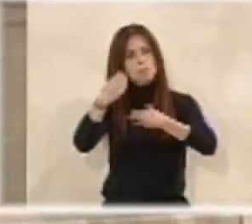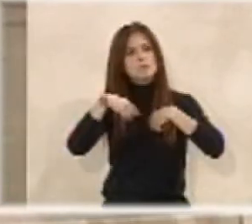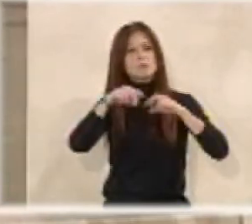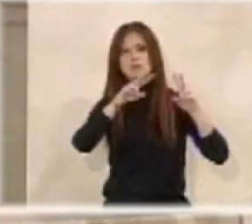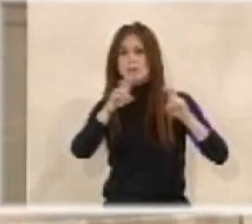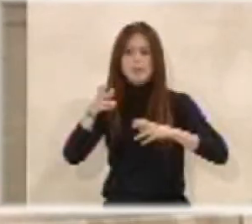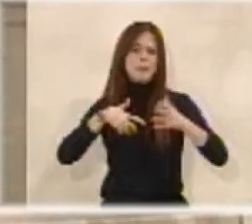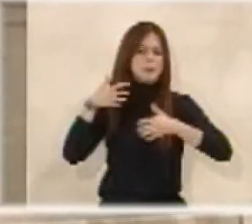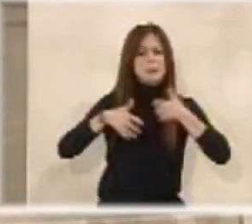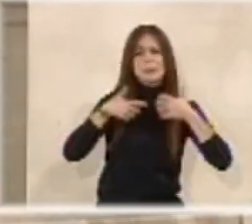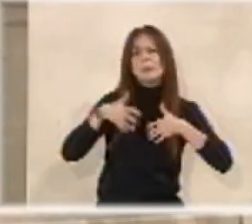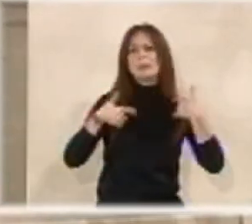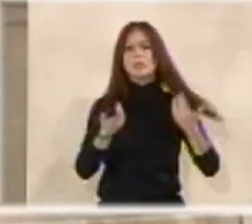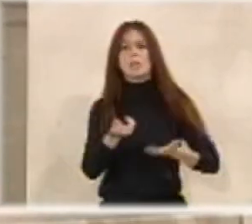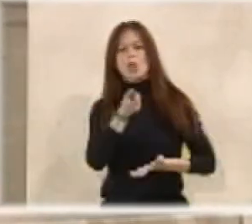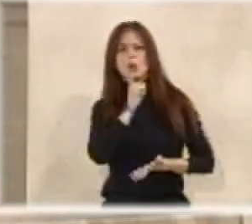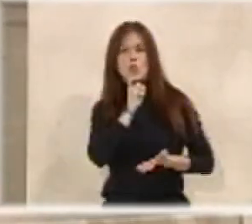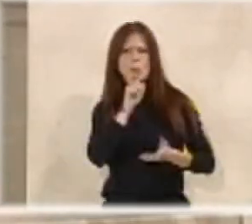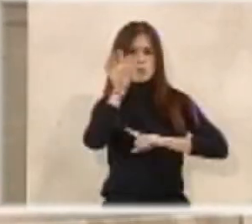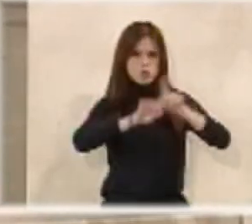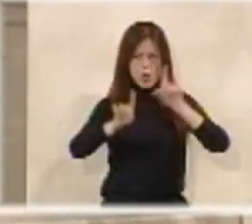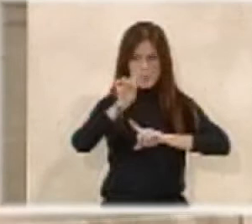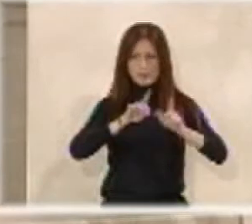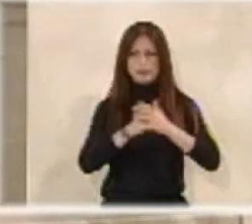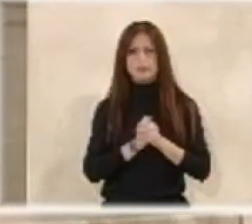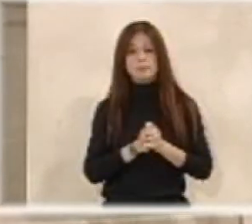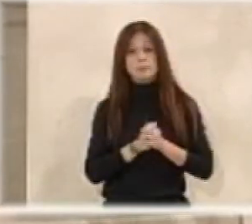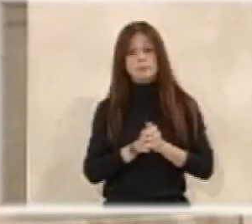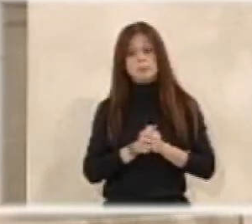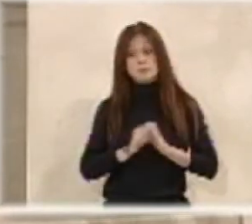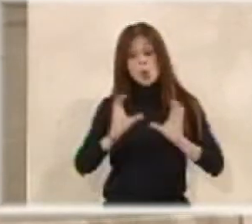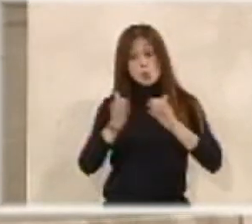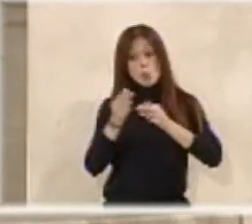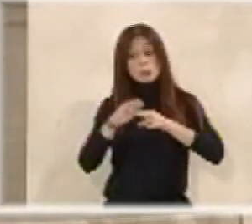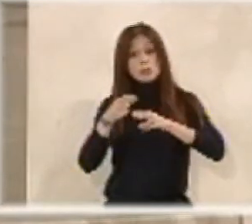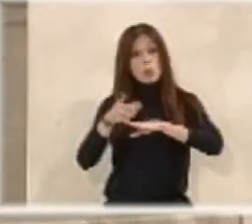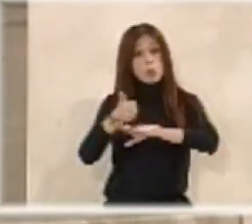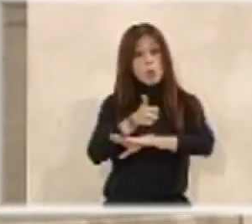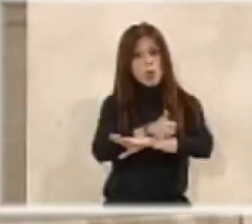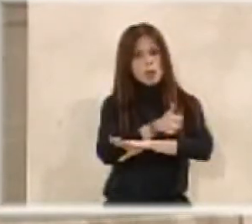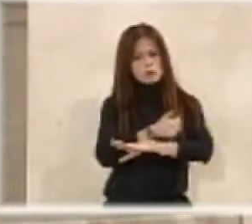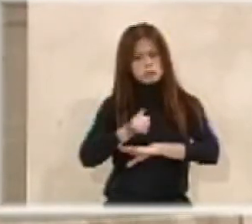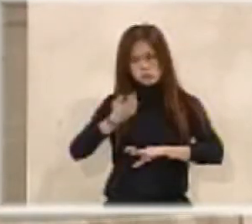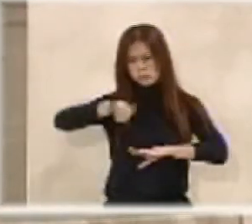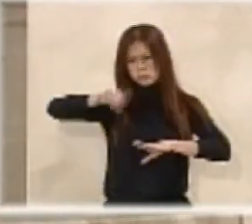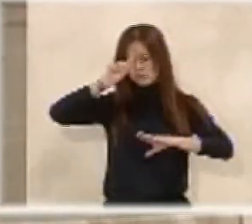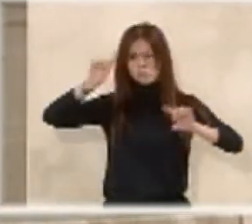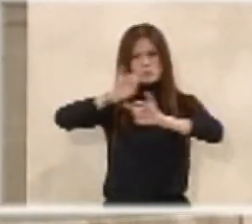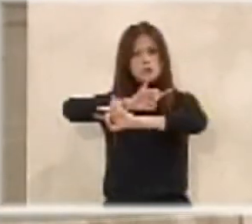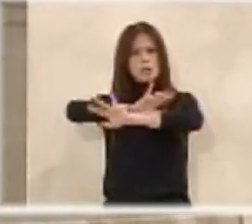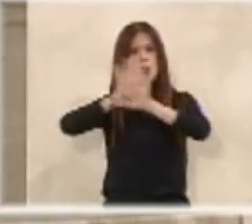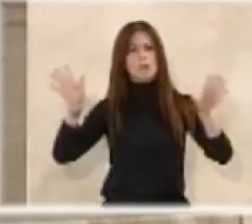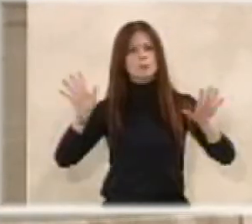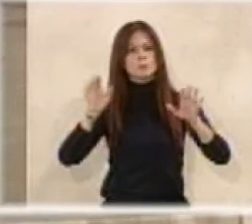el malestar y todas las controversias que han surgido. Nosotros desde Ciudadanos tenemos muy claro